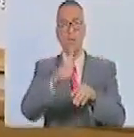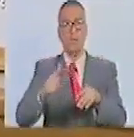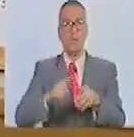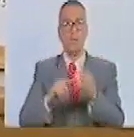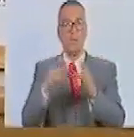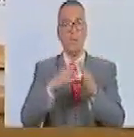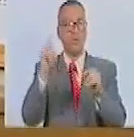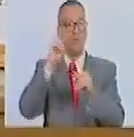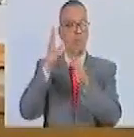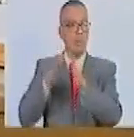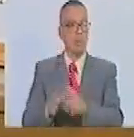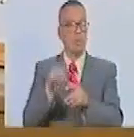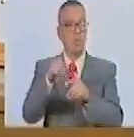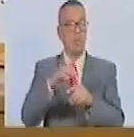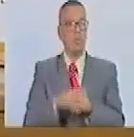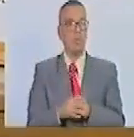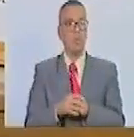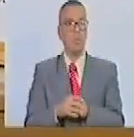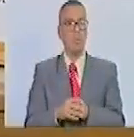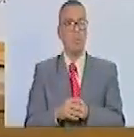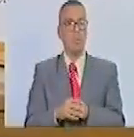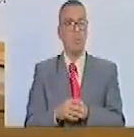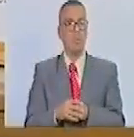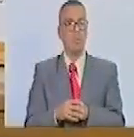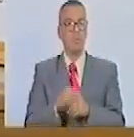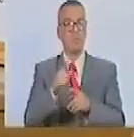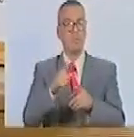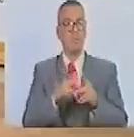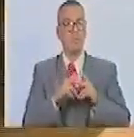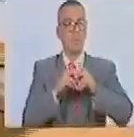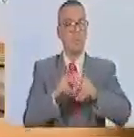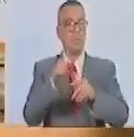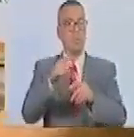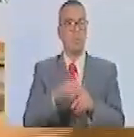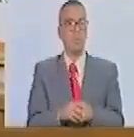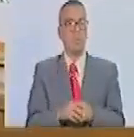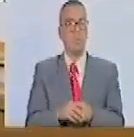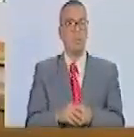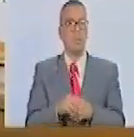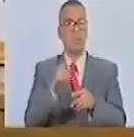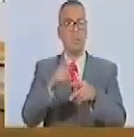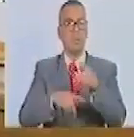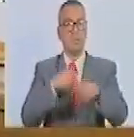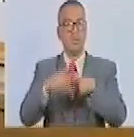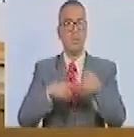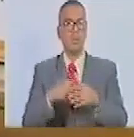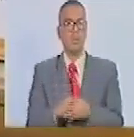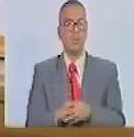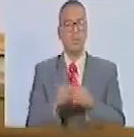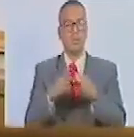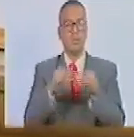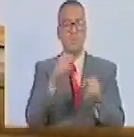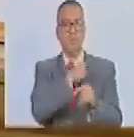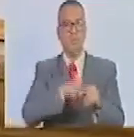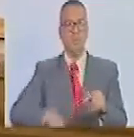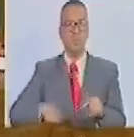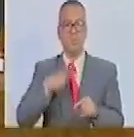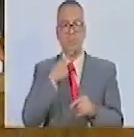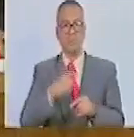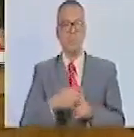los venezolanos y venezolanas que se postularon para esta fase del proceso. Es todo, señor